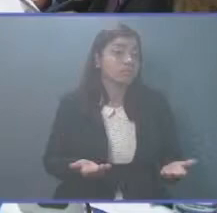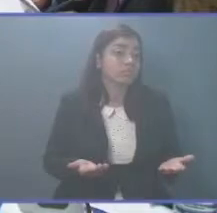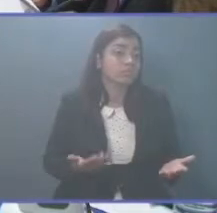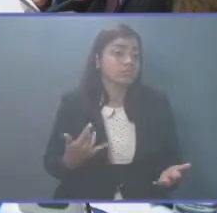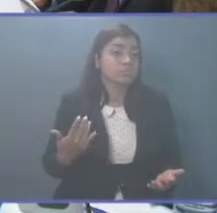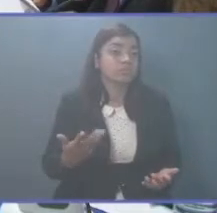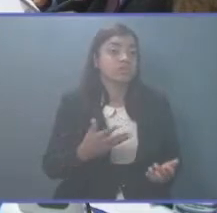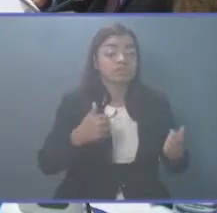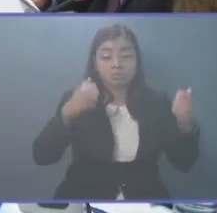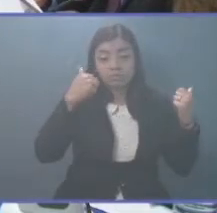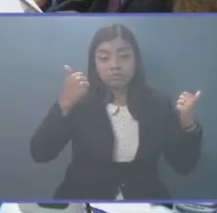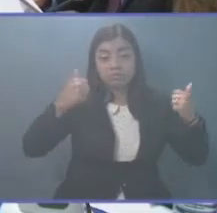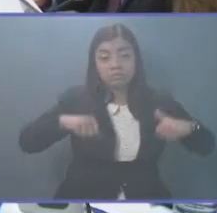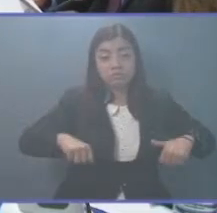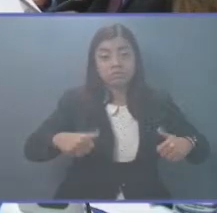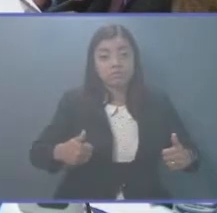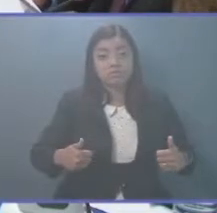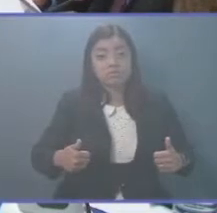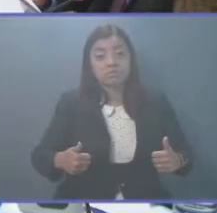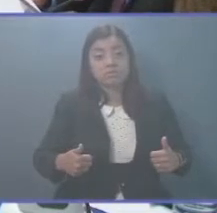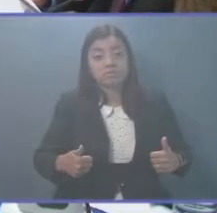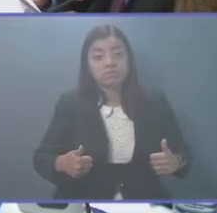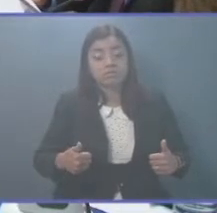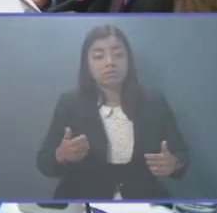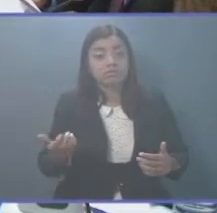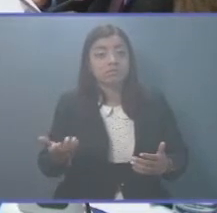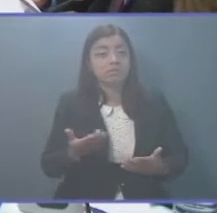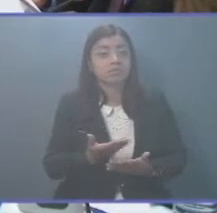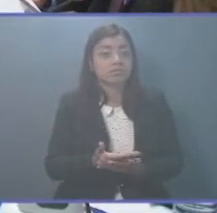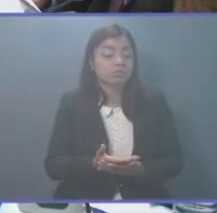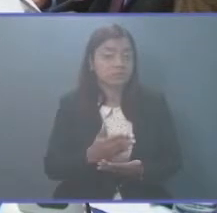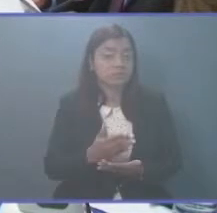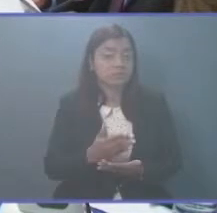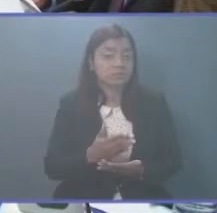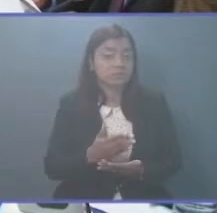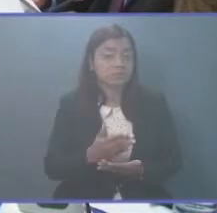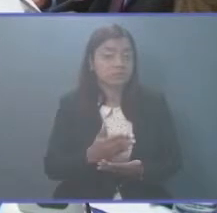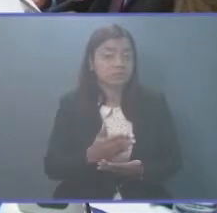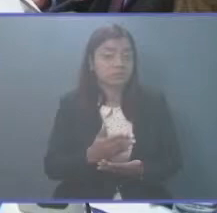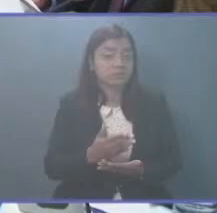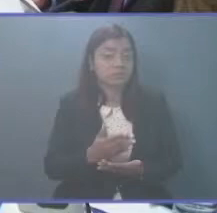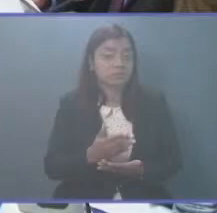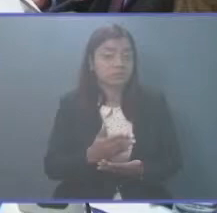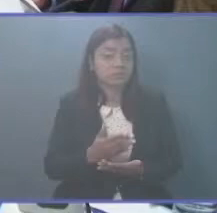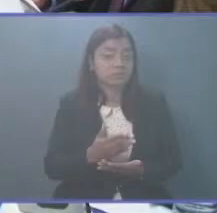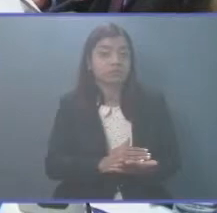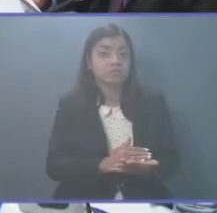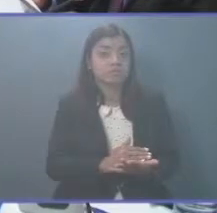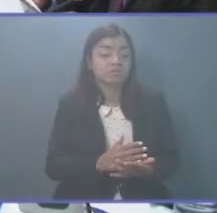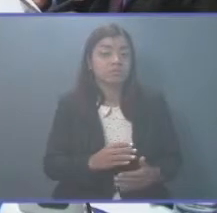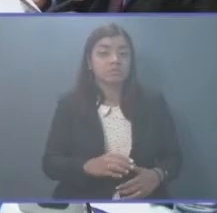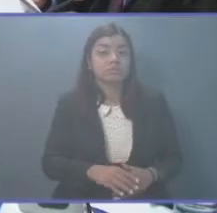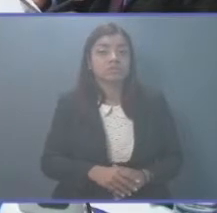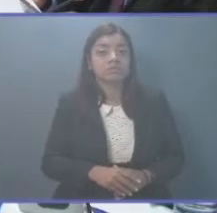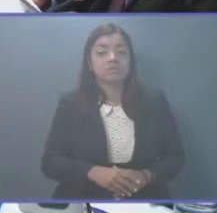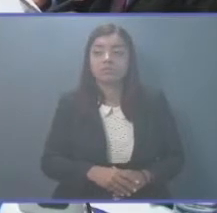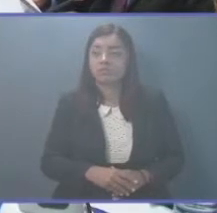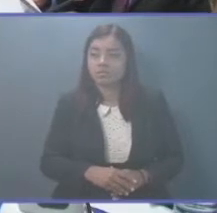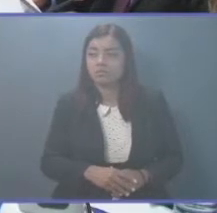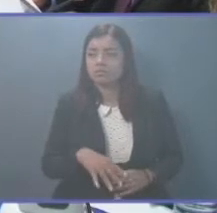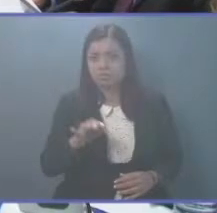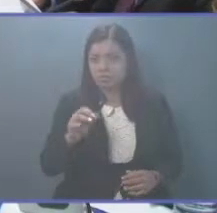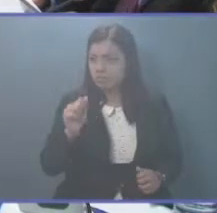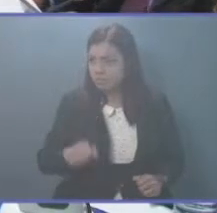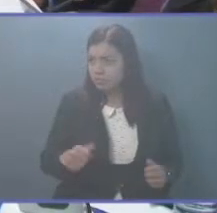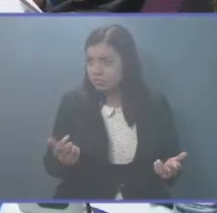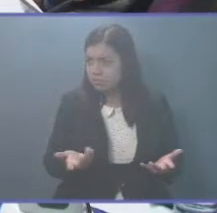Estaríamos entonces de acuerdo en la propuesta para... Sería menos. Es lo más. Lo podemos